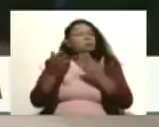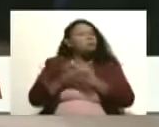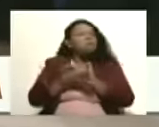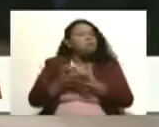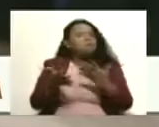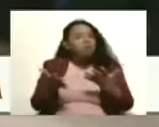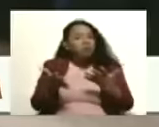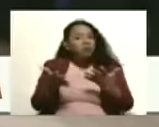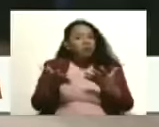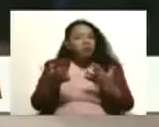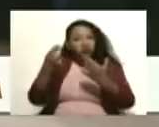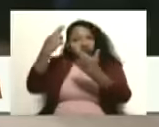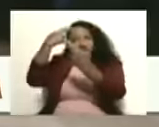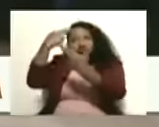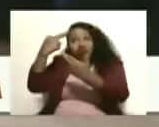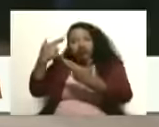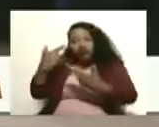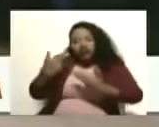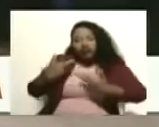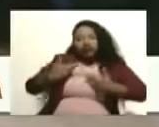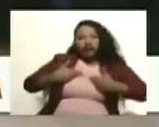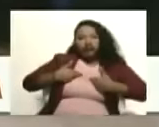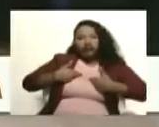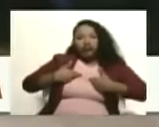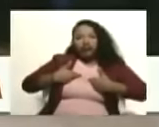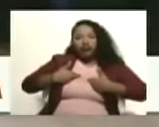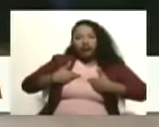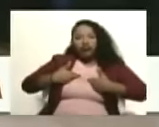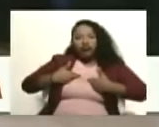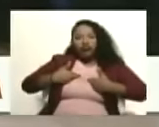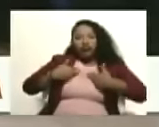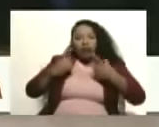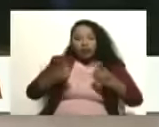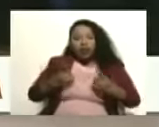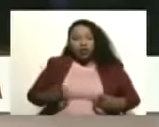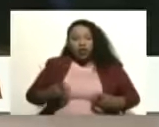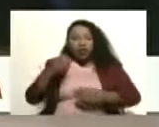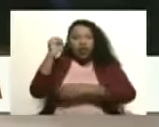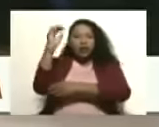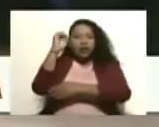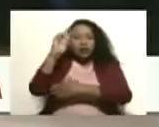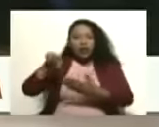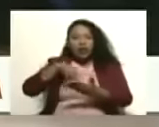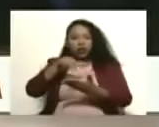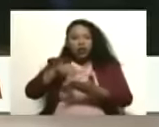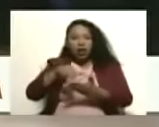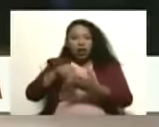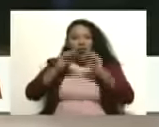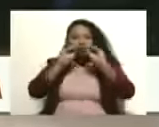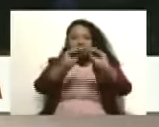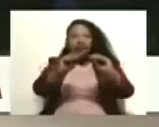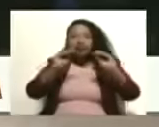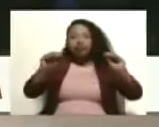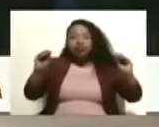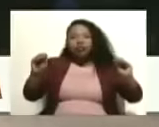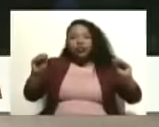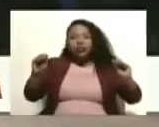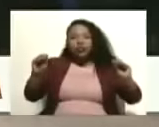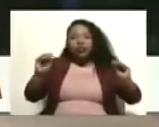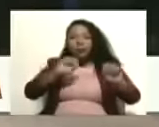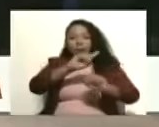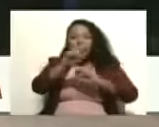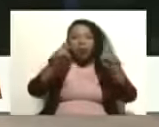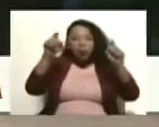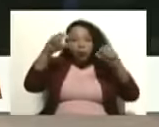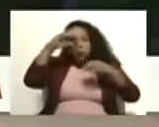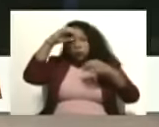respetar la decisión de esta soberana Asamblea Nacional de convocar a un referendo consultivo popular